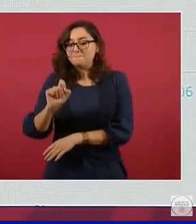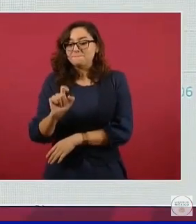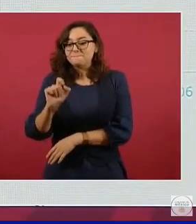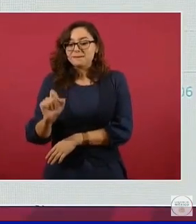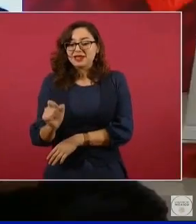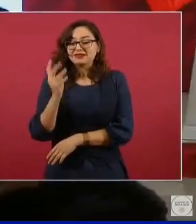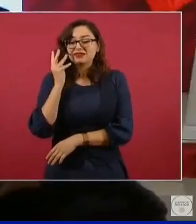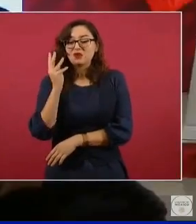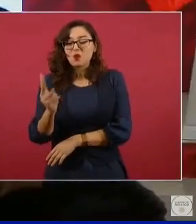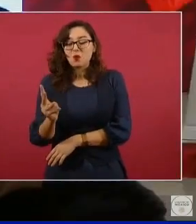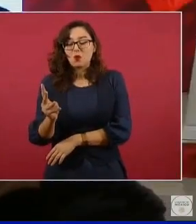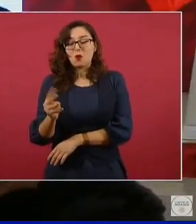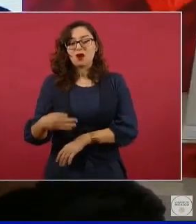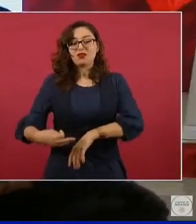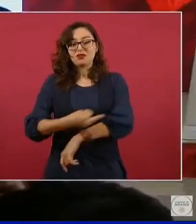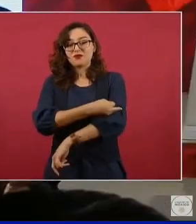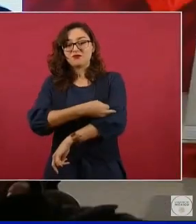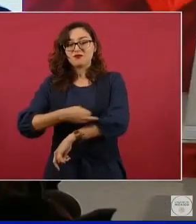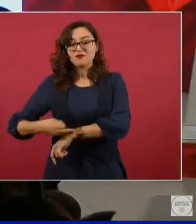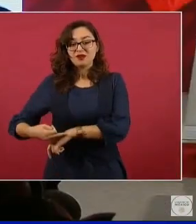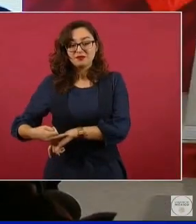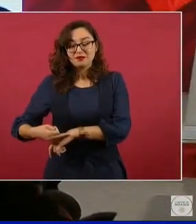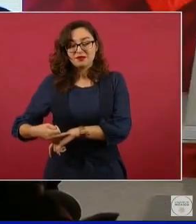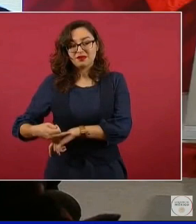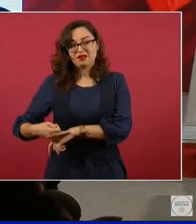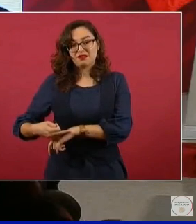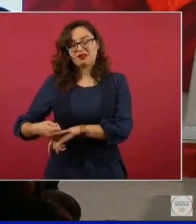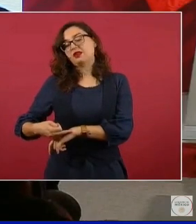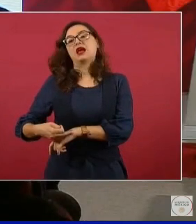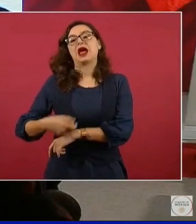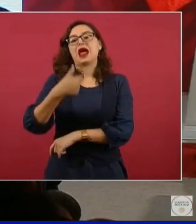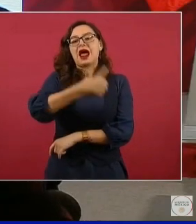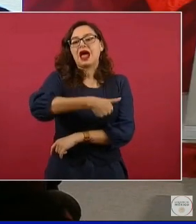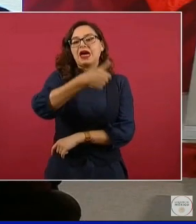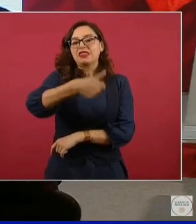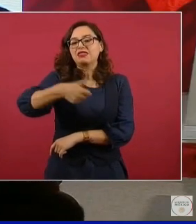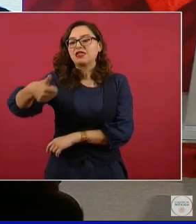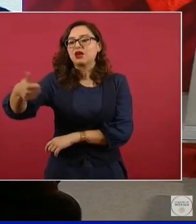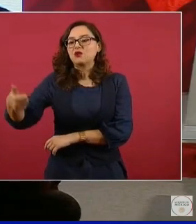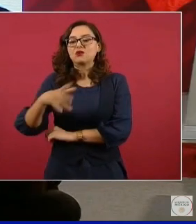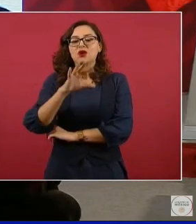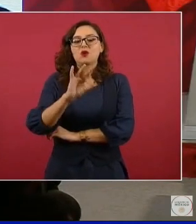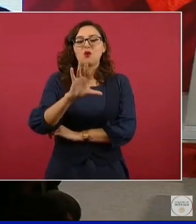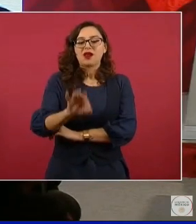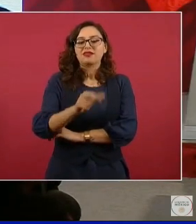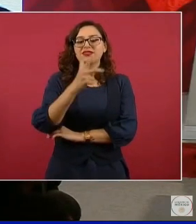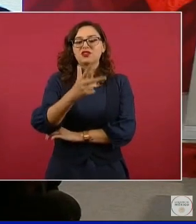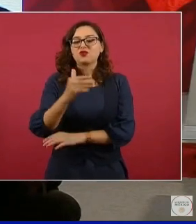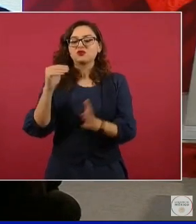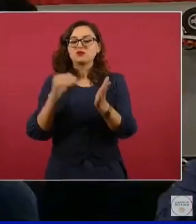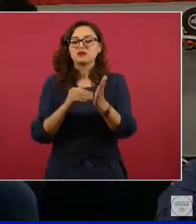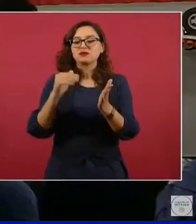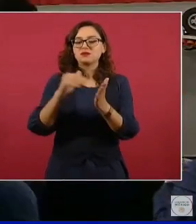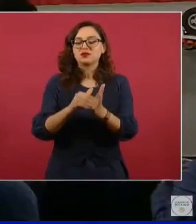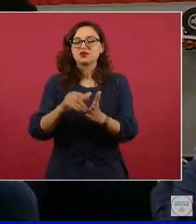dólares, eran 24 con 48,000 millones de dólares.